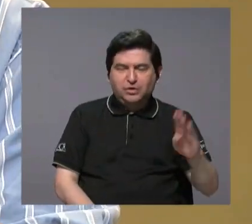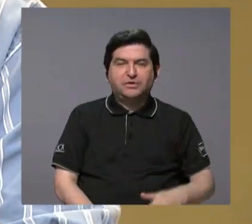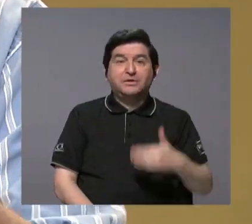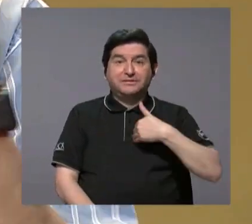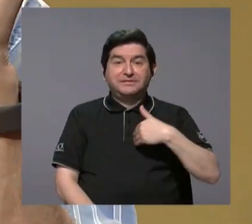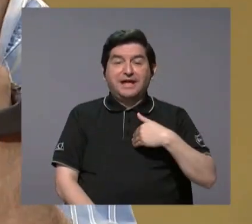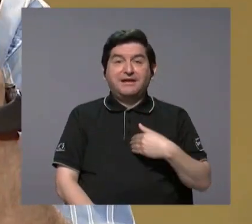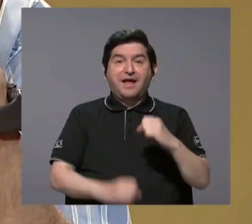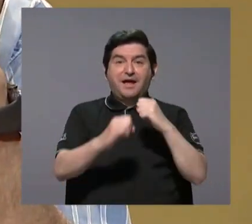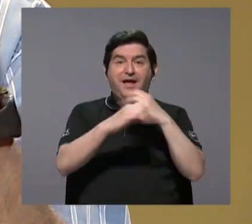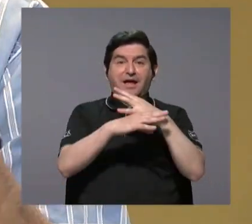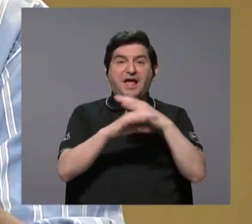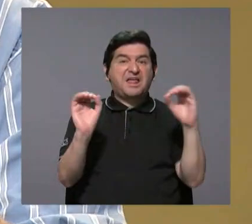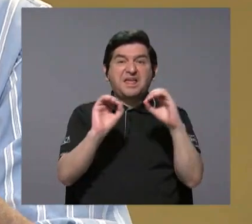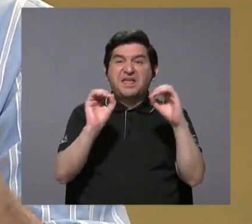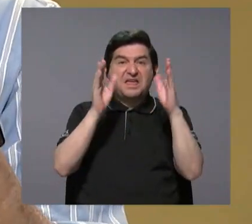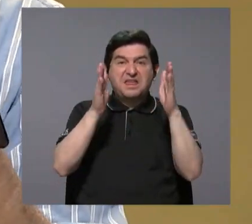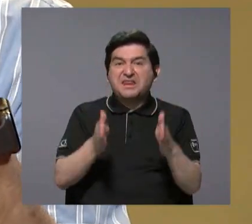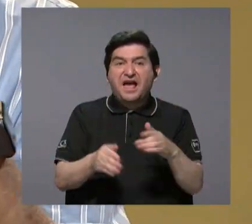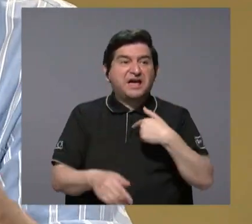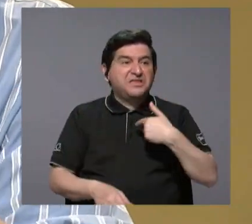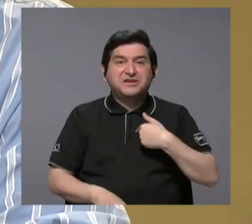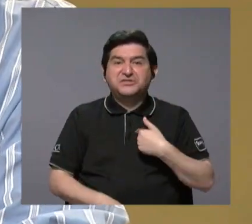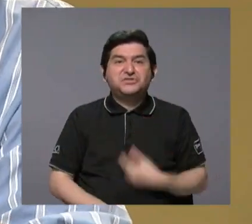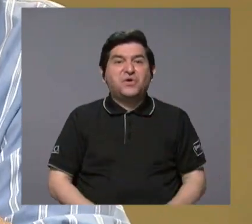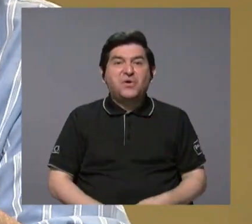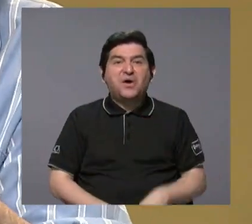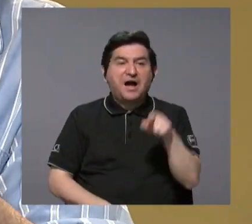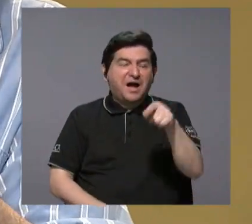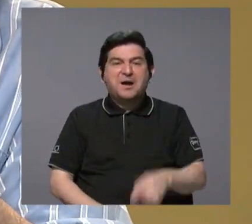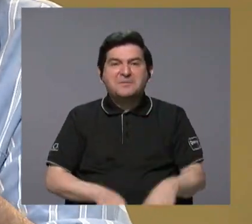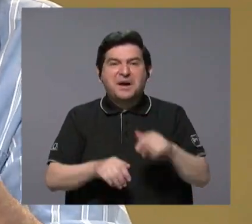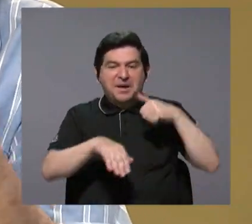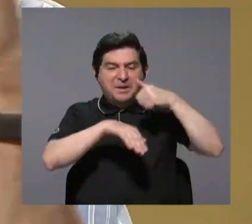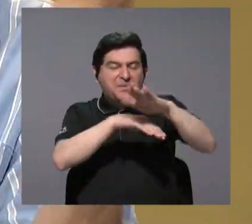email, no tenía nadie a quien escribirle, pero tenía email.